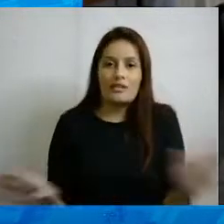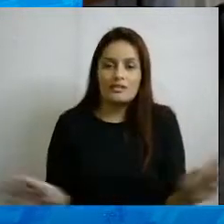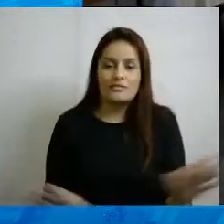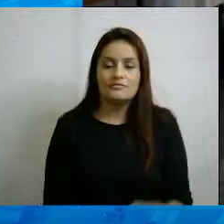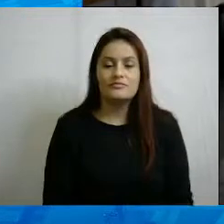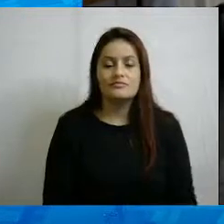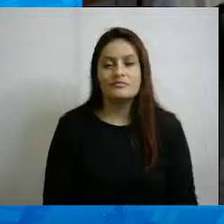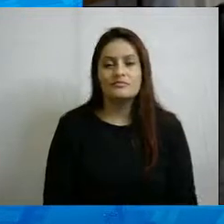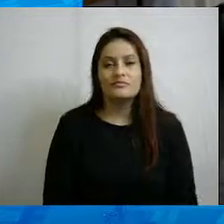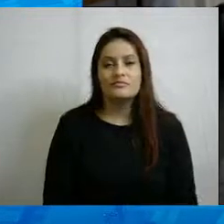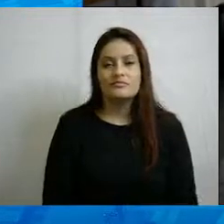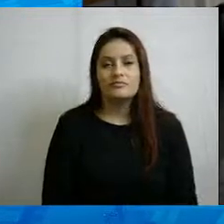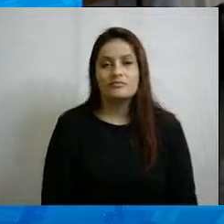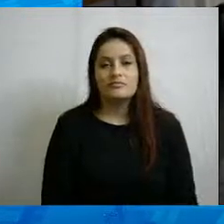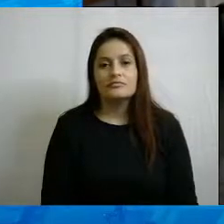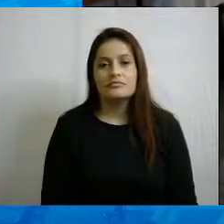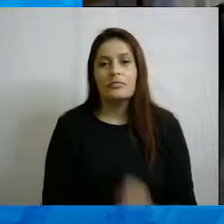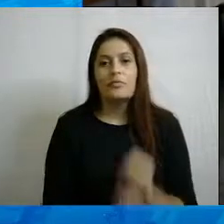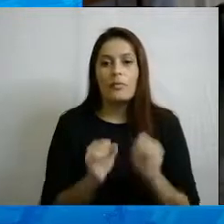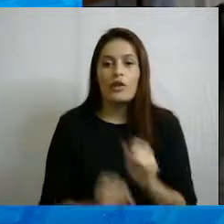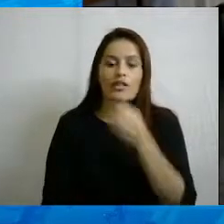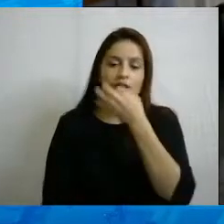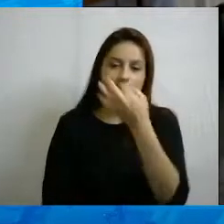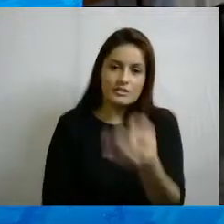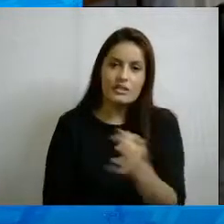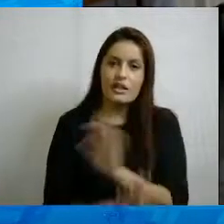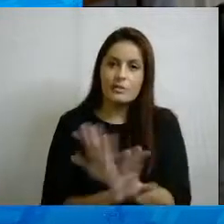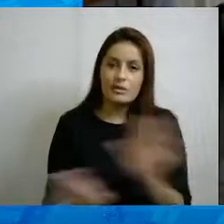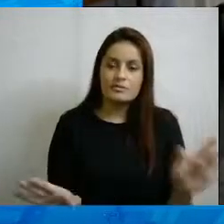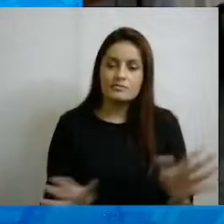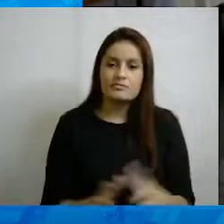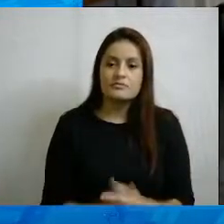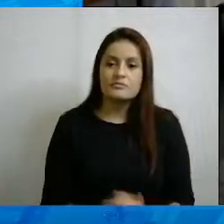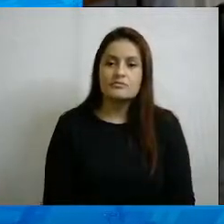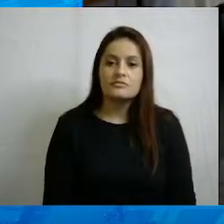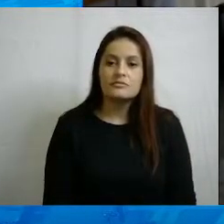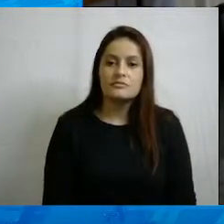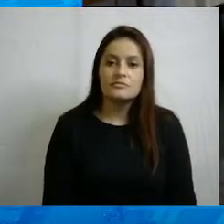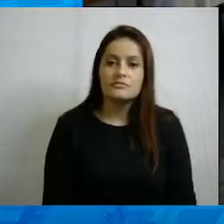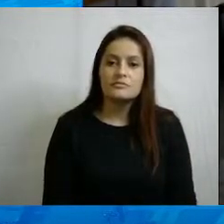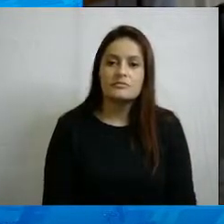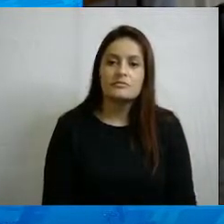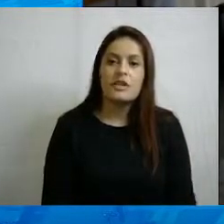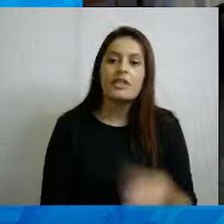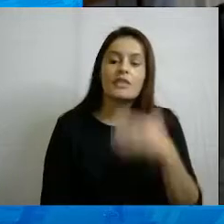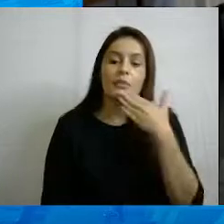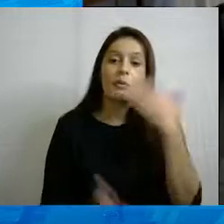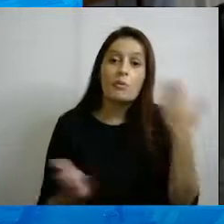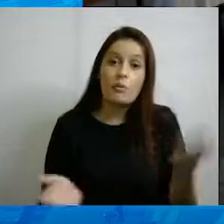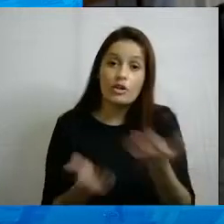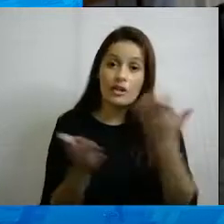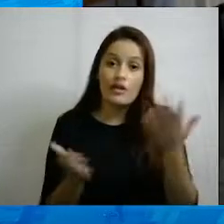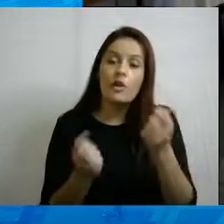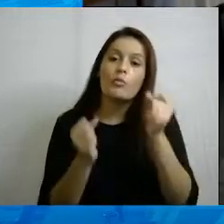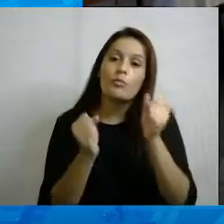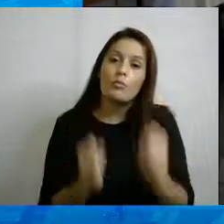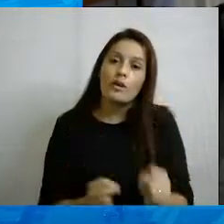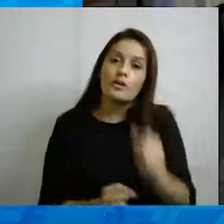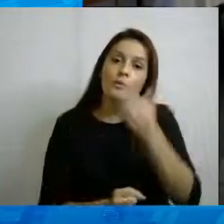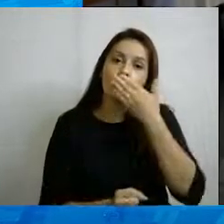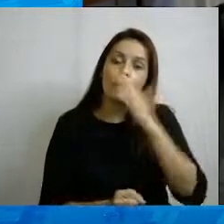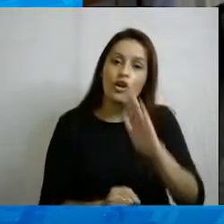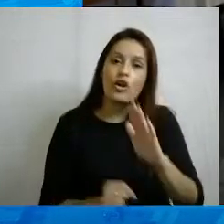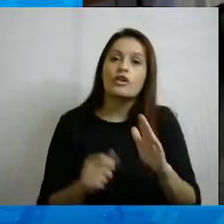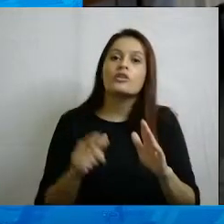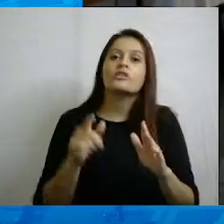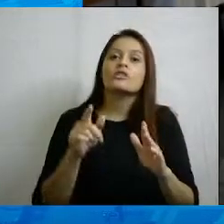Eso es lo que puedo manifestar, o sea, eso y motivarla a que también pueda asistir a la Corporación de Asistencia